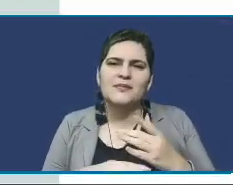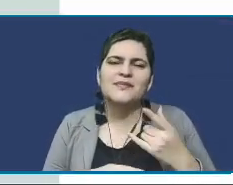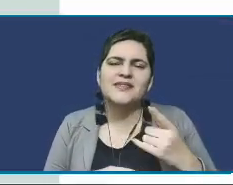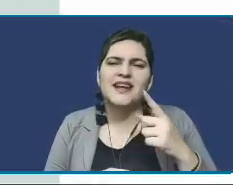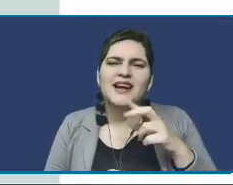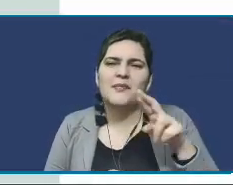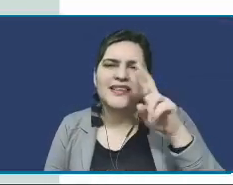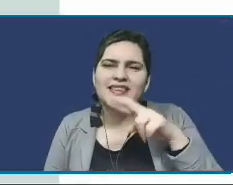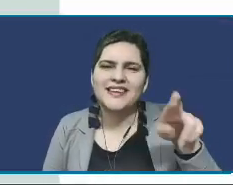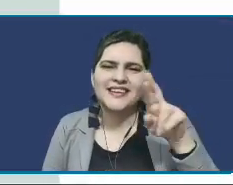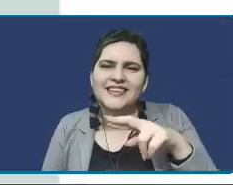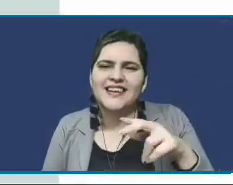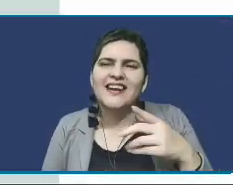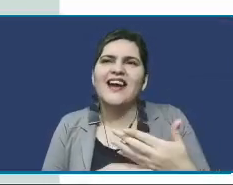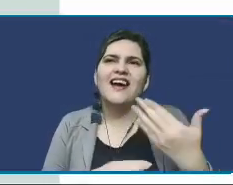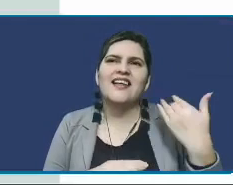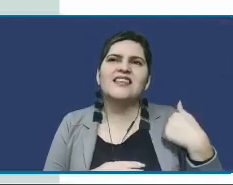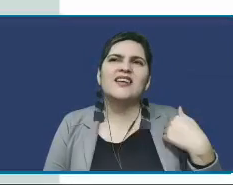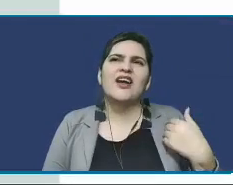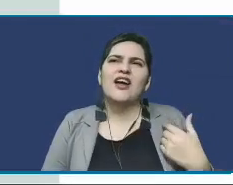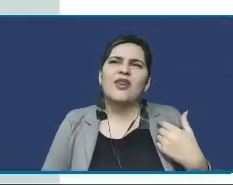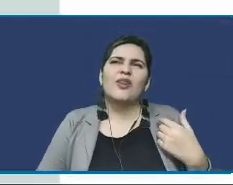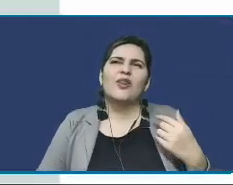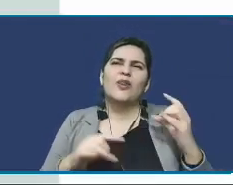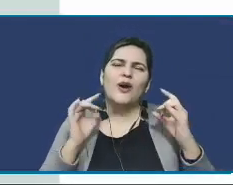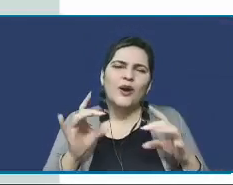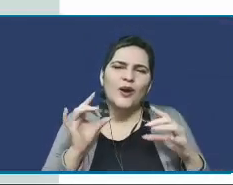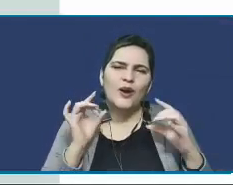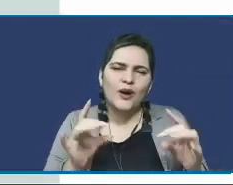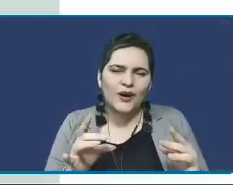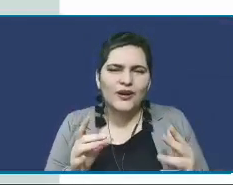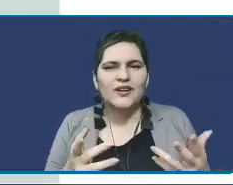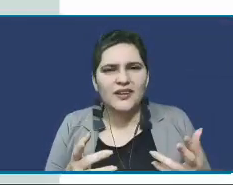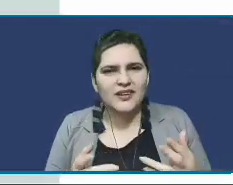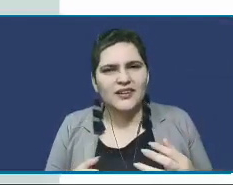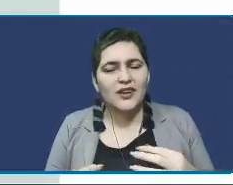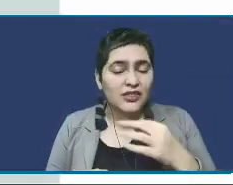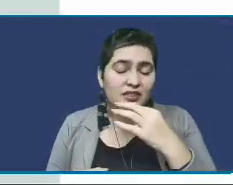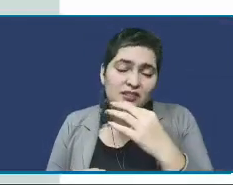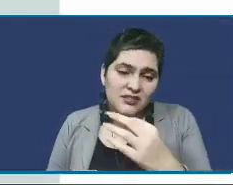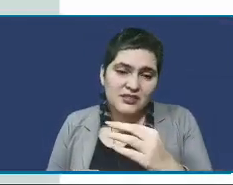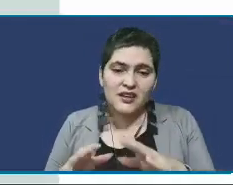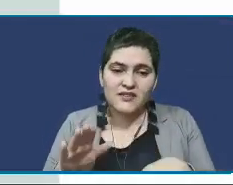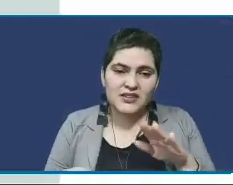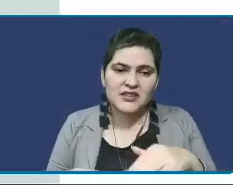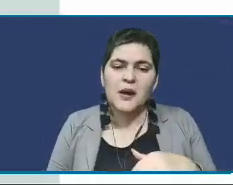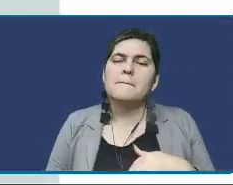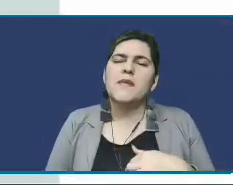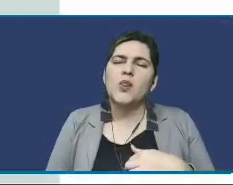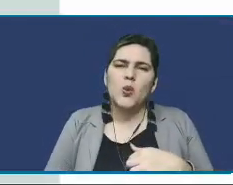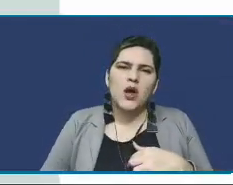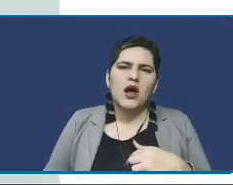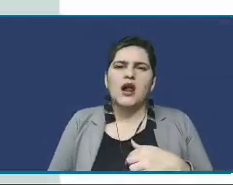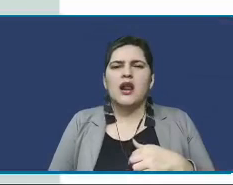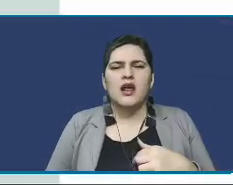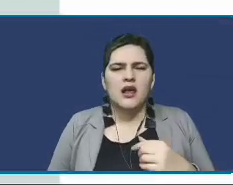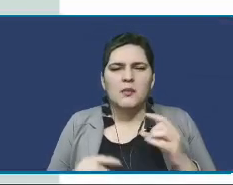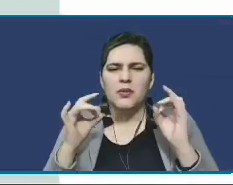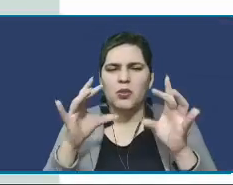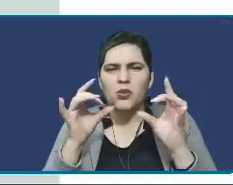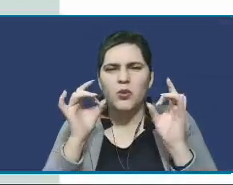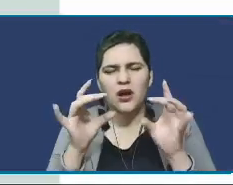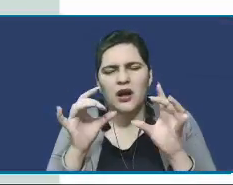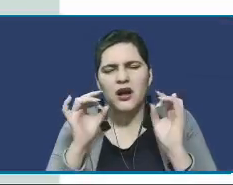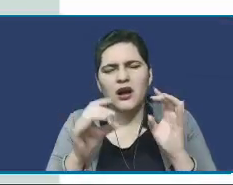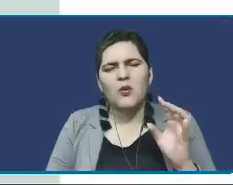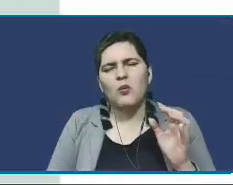que él sentía cuando realmente le dolía la guatita, o decirlo directamente, me duele la guata, me duele aquí, o mostrar con la mano, ¿no es